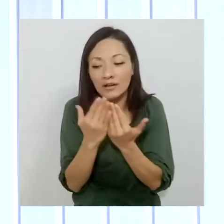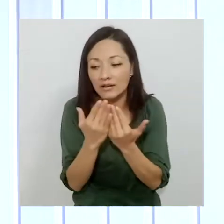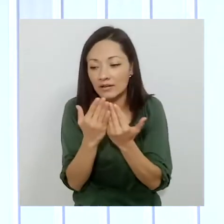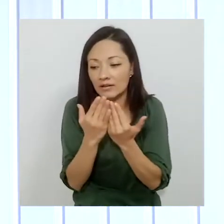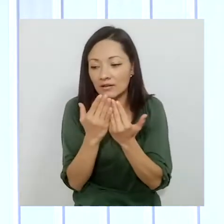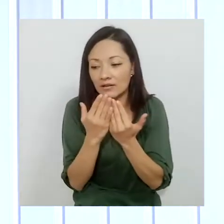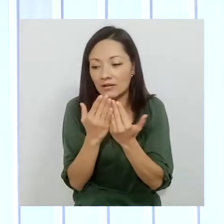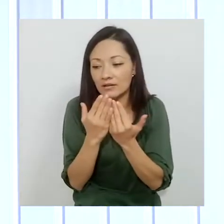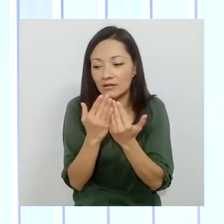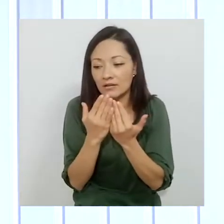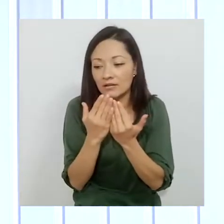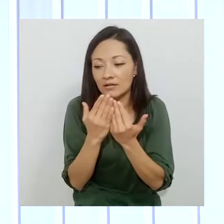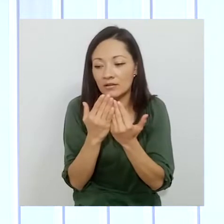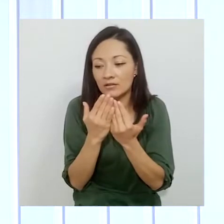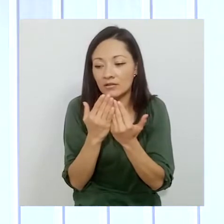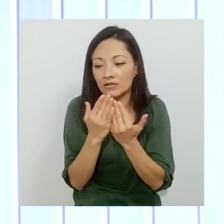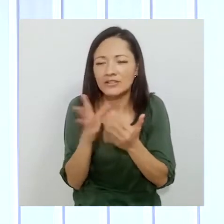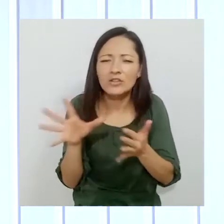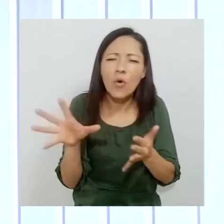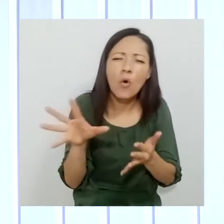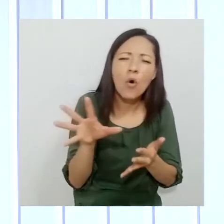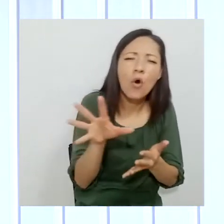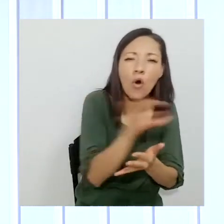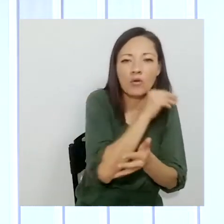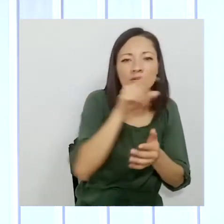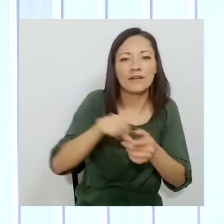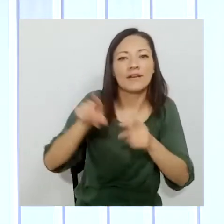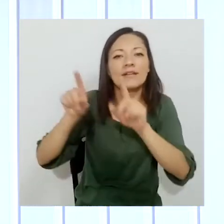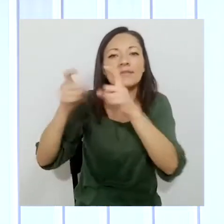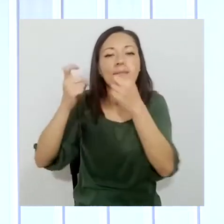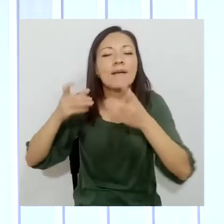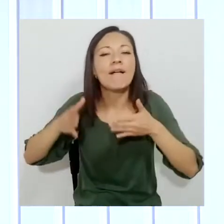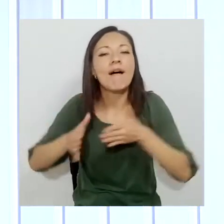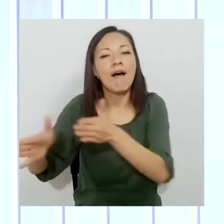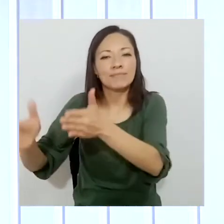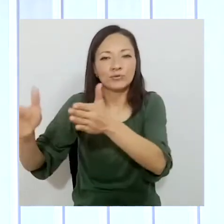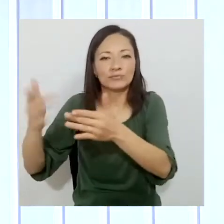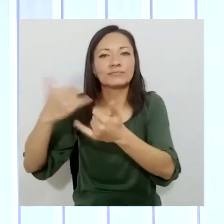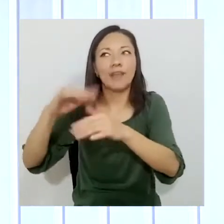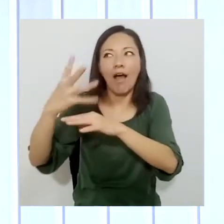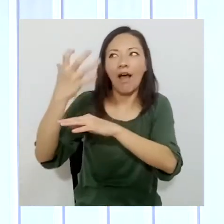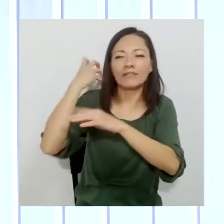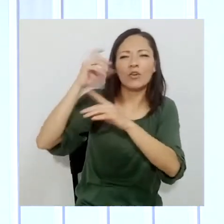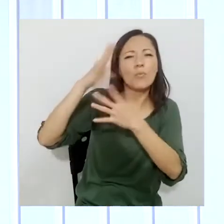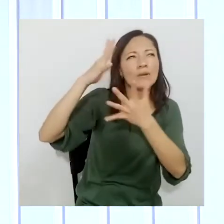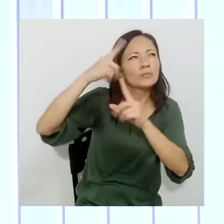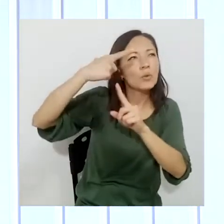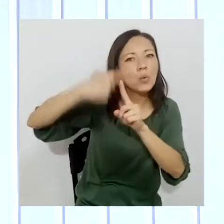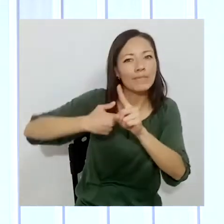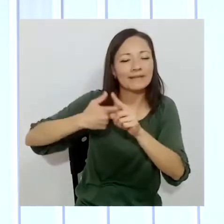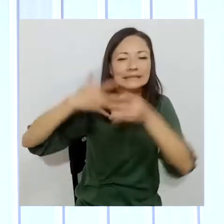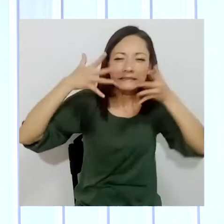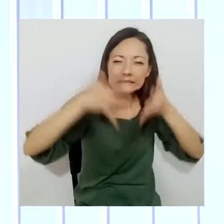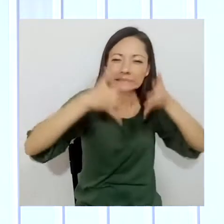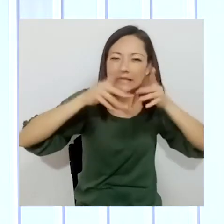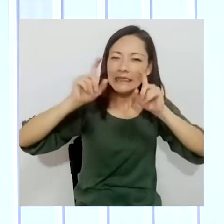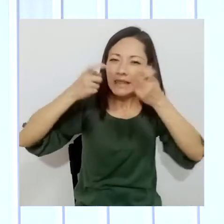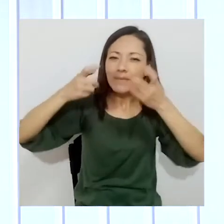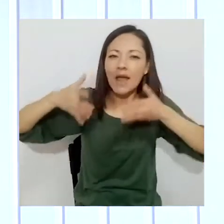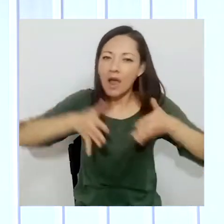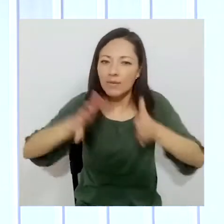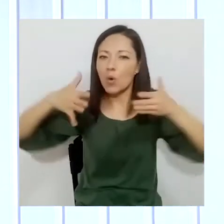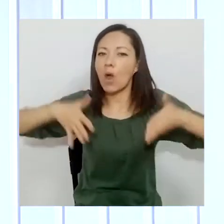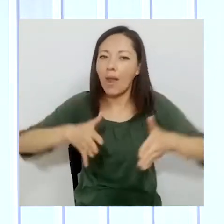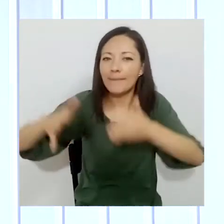la palabra todo lo que está hablando acerca del camino. Hemos hecho todo este recorrido y les estaba marcando que